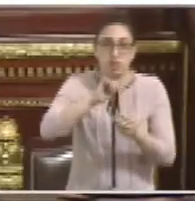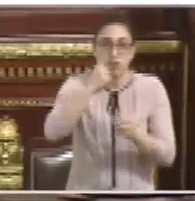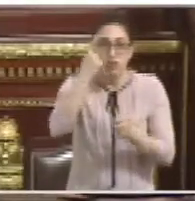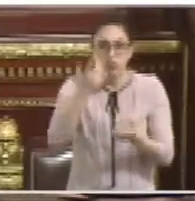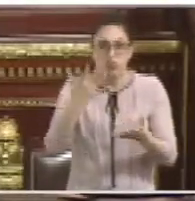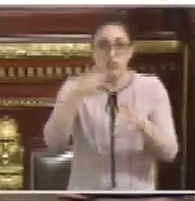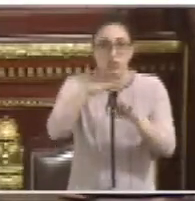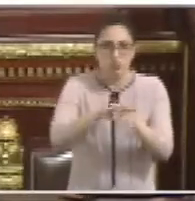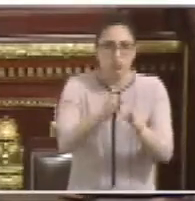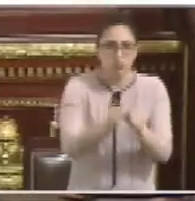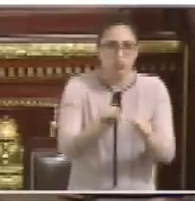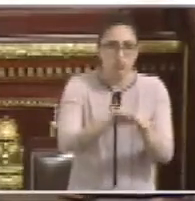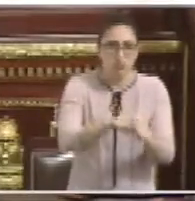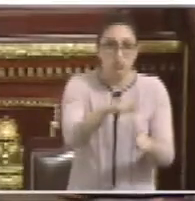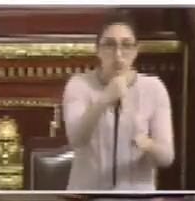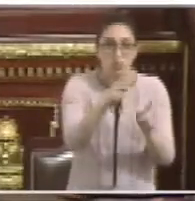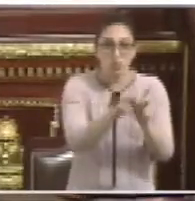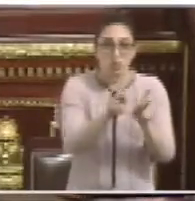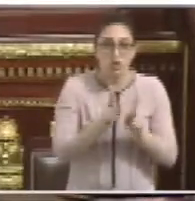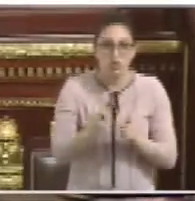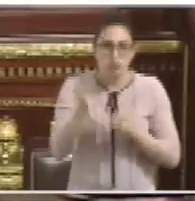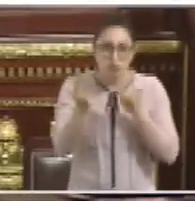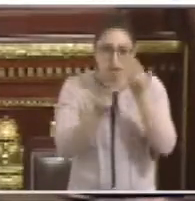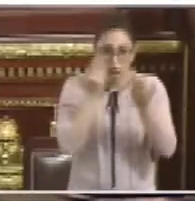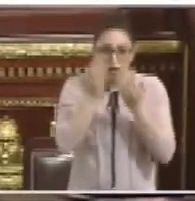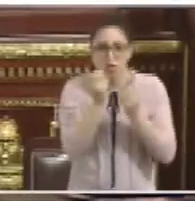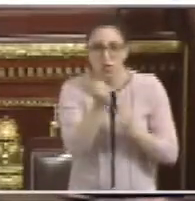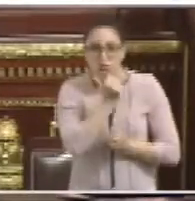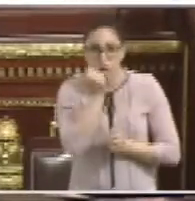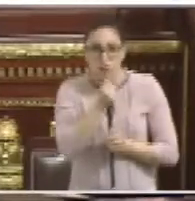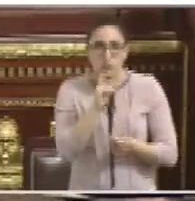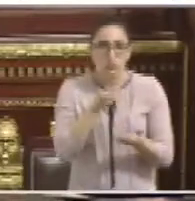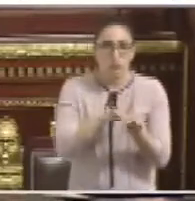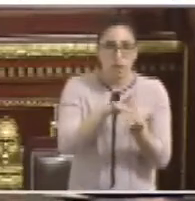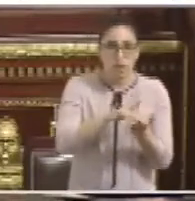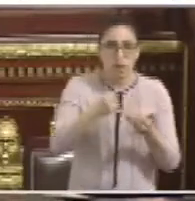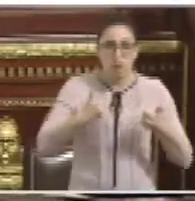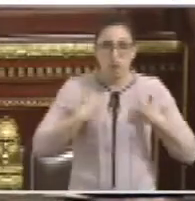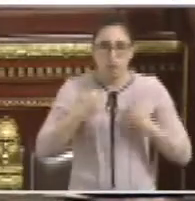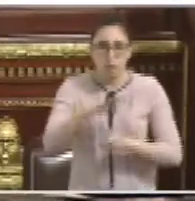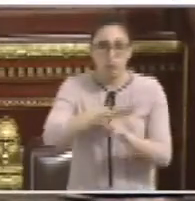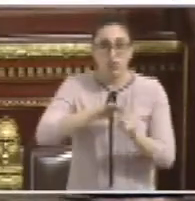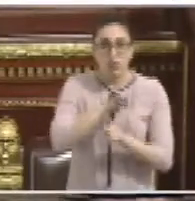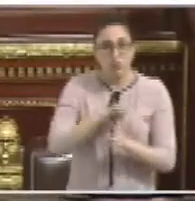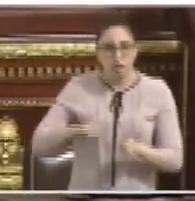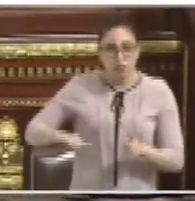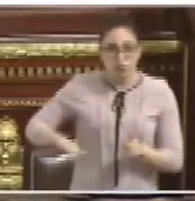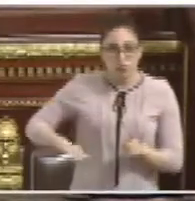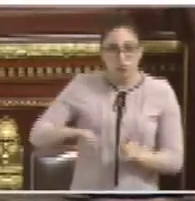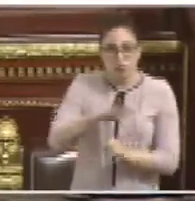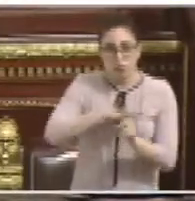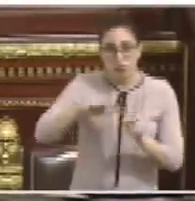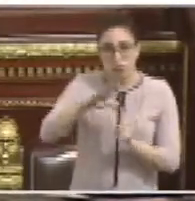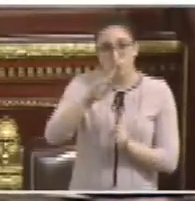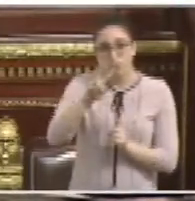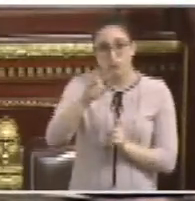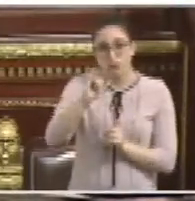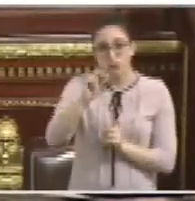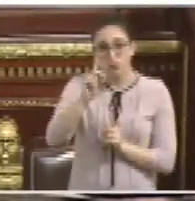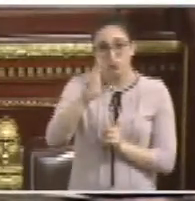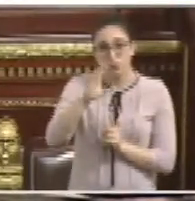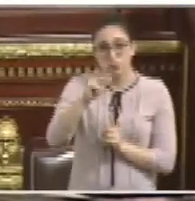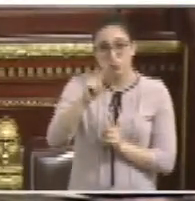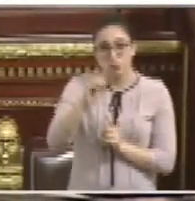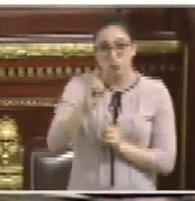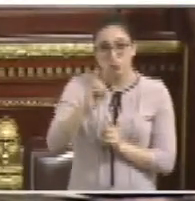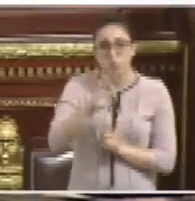social denominados Plaza del Estudiante y Coruña Jóvenes, ubicados en la colonia Viaducto Piedad, se concede el uso de la tribuna